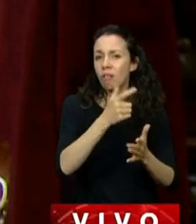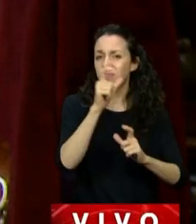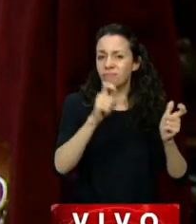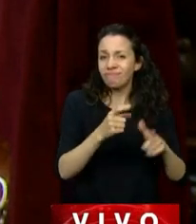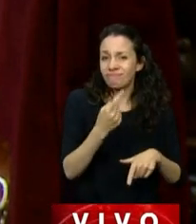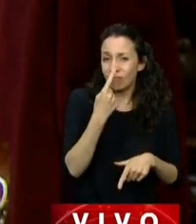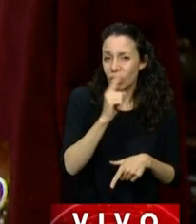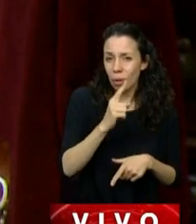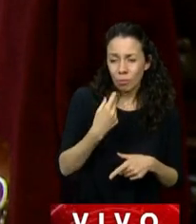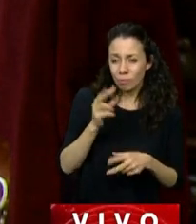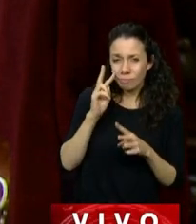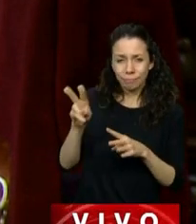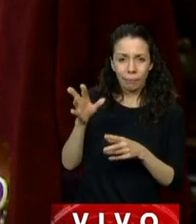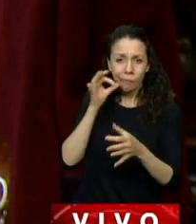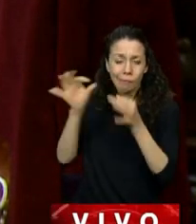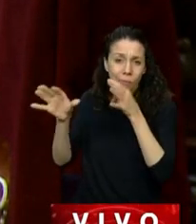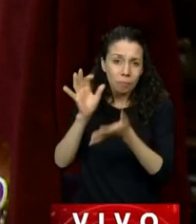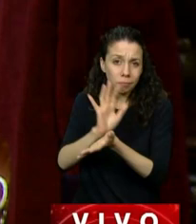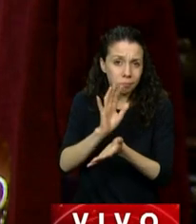Señor presidente, hay que